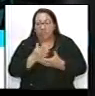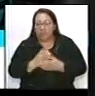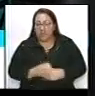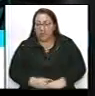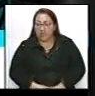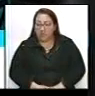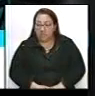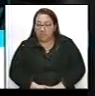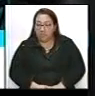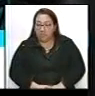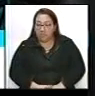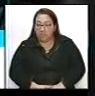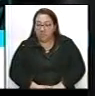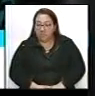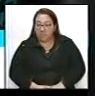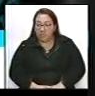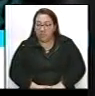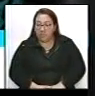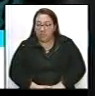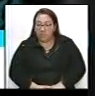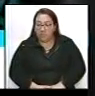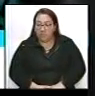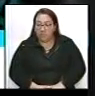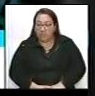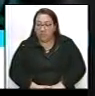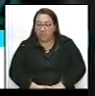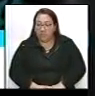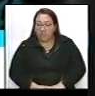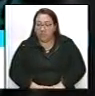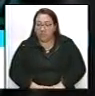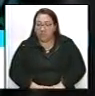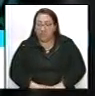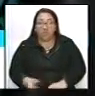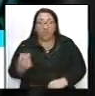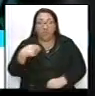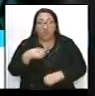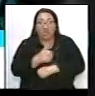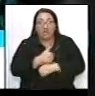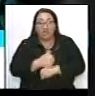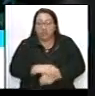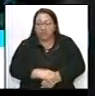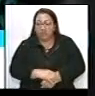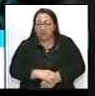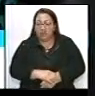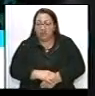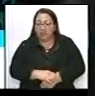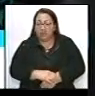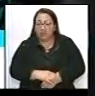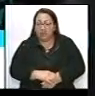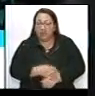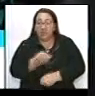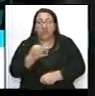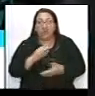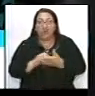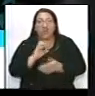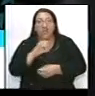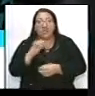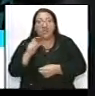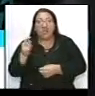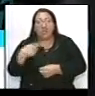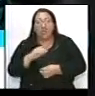ocurridos. Entonces, ¿quién está diciendo la verdad? ¿Por qué no vino el asesor? El asesor no ha venido. ¿Cuántas veces le hemos citado y no ha